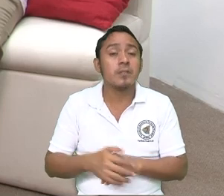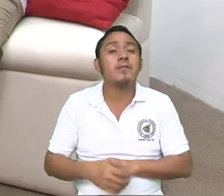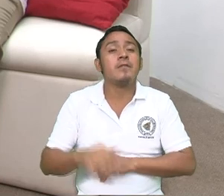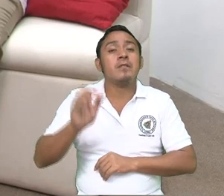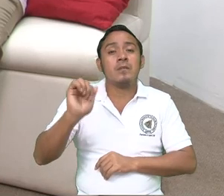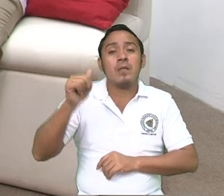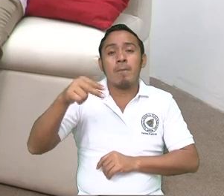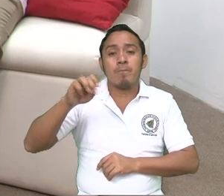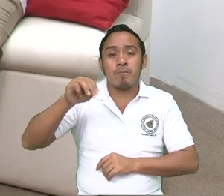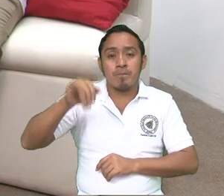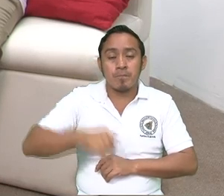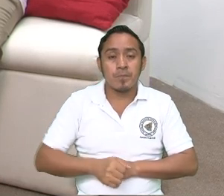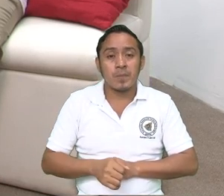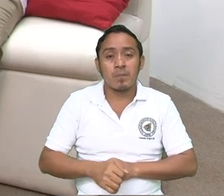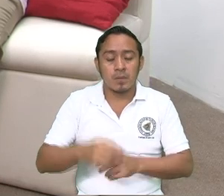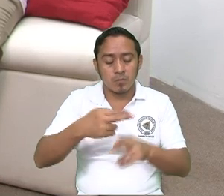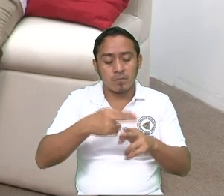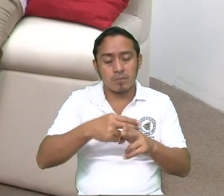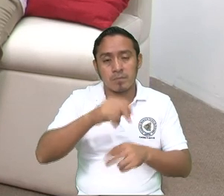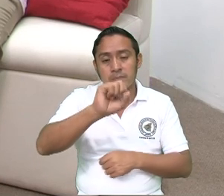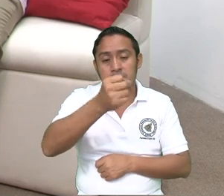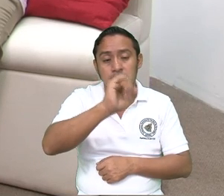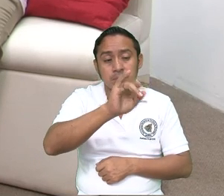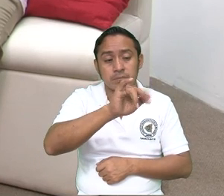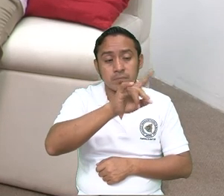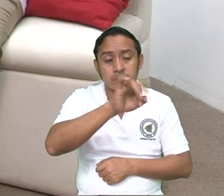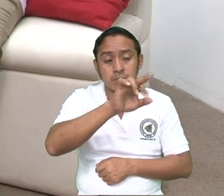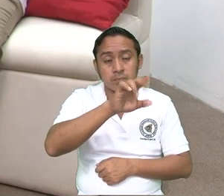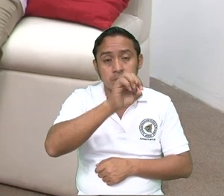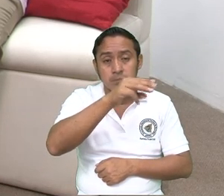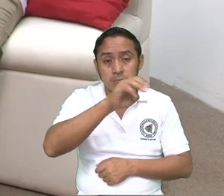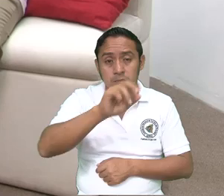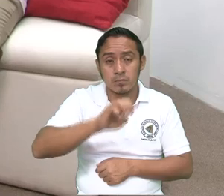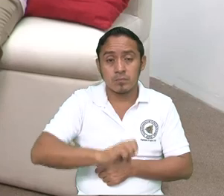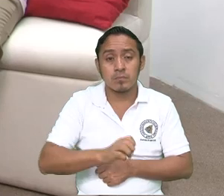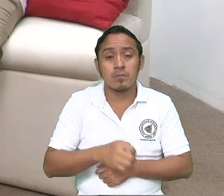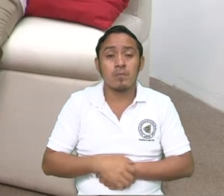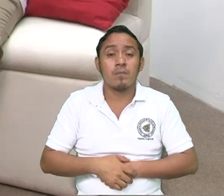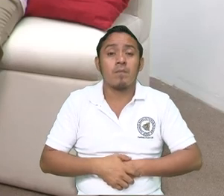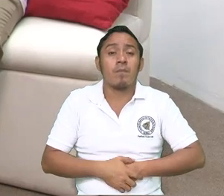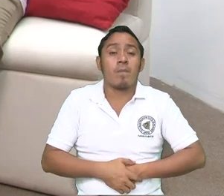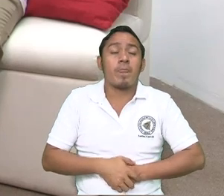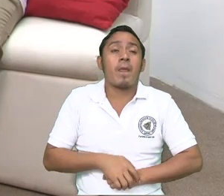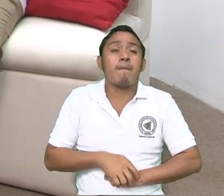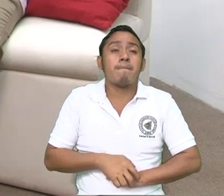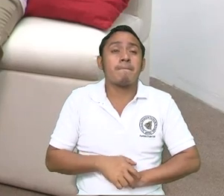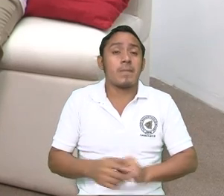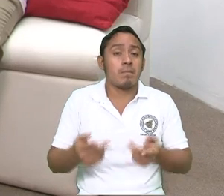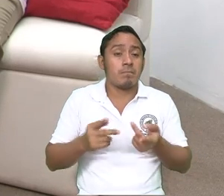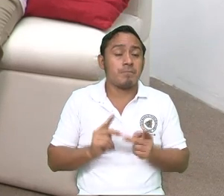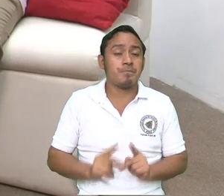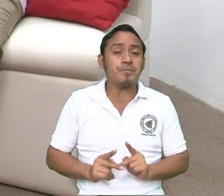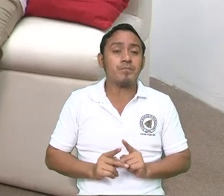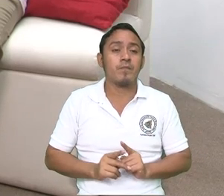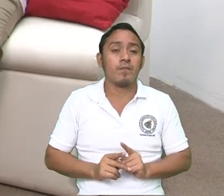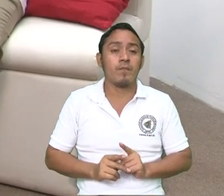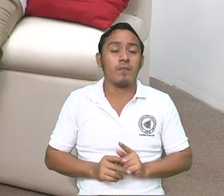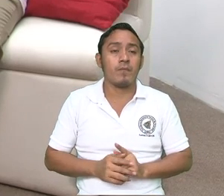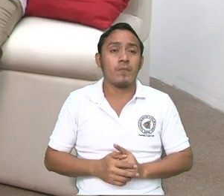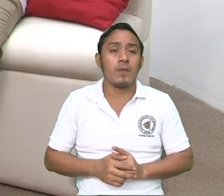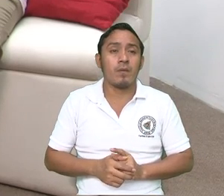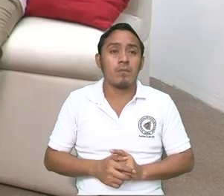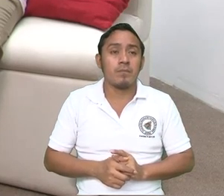y su síndrome es decir ahí se le conoce como síndrome anémico pero no significa que esté